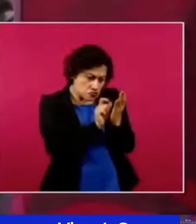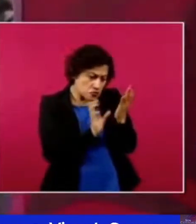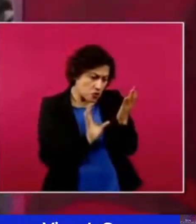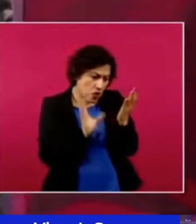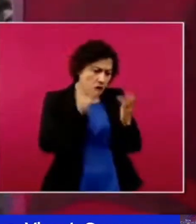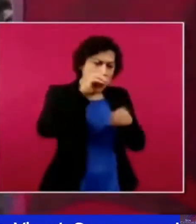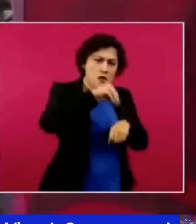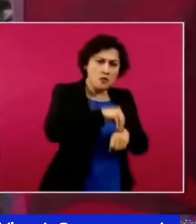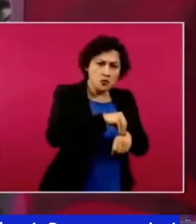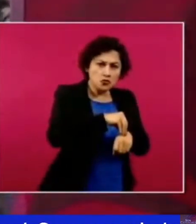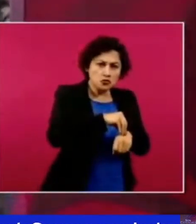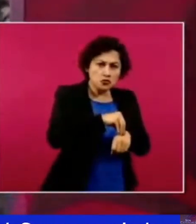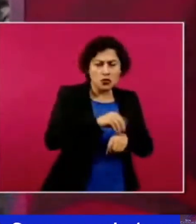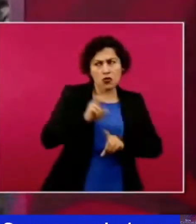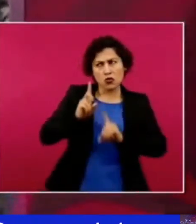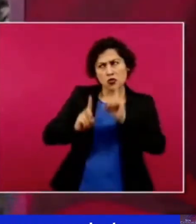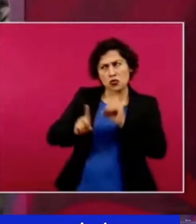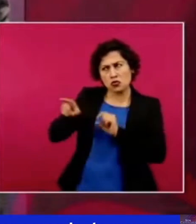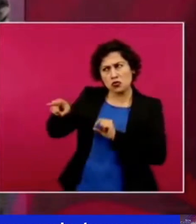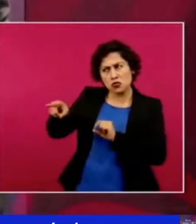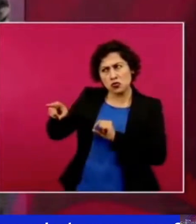cuestionando a la corte.